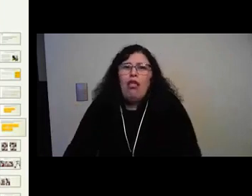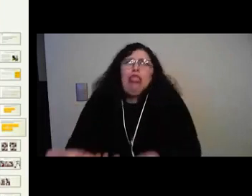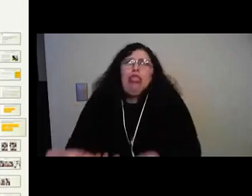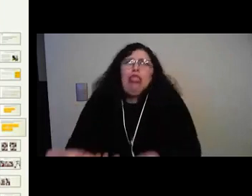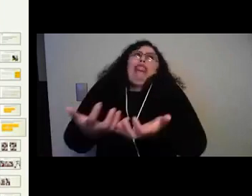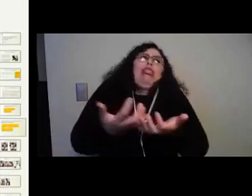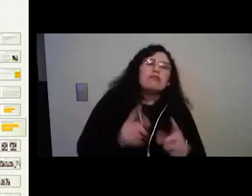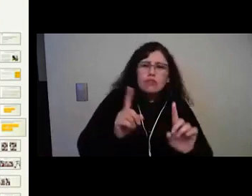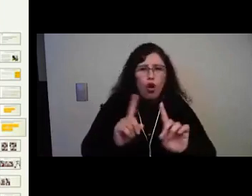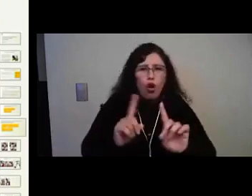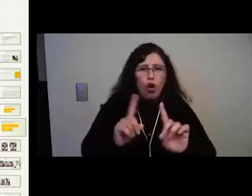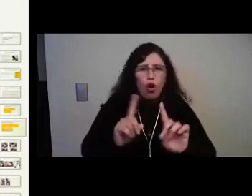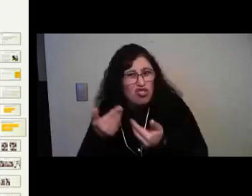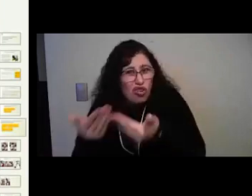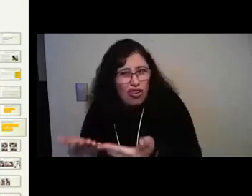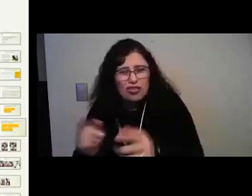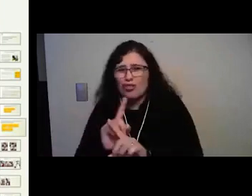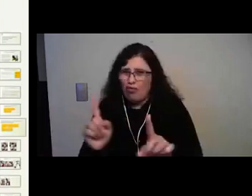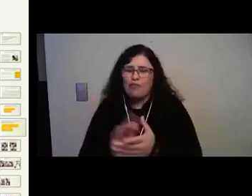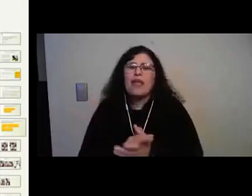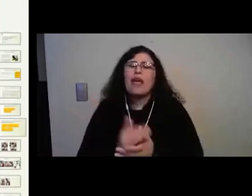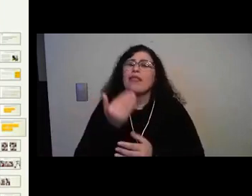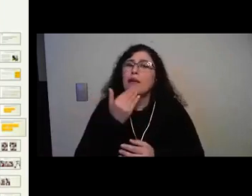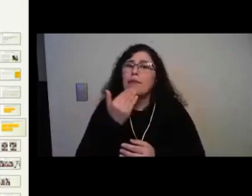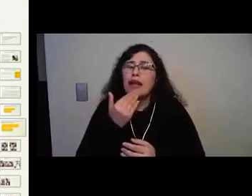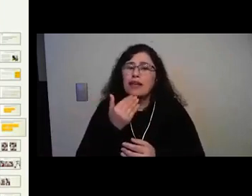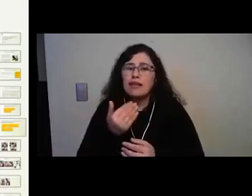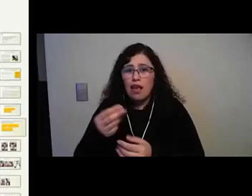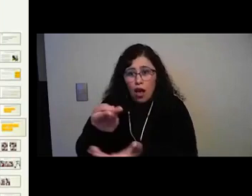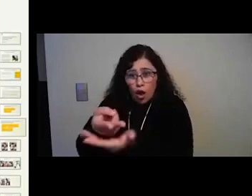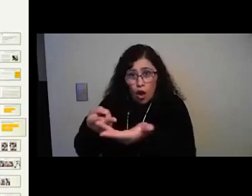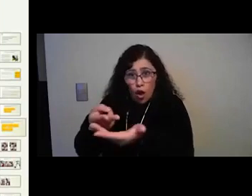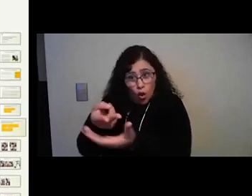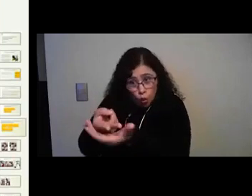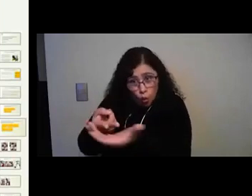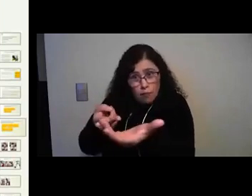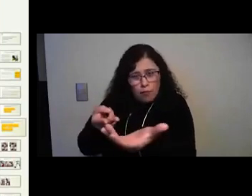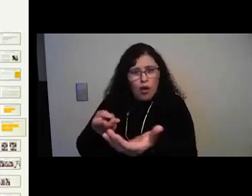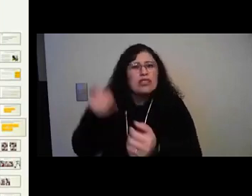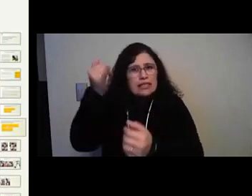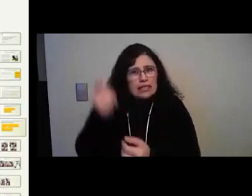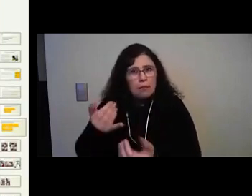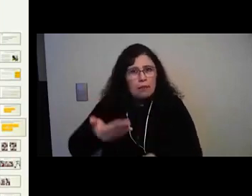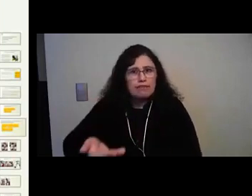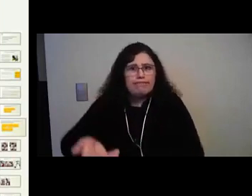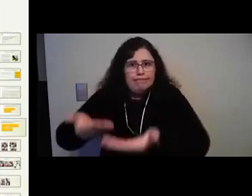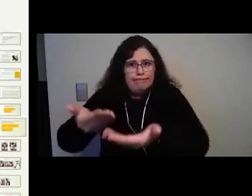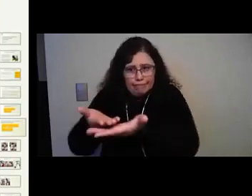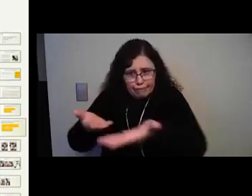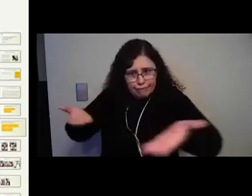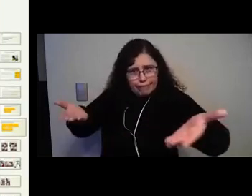No hacer daño al paciente, que está de más decirlo, y mantener el cuerpo del paciente bien alineado, ¿ya? Y eso va a